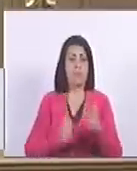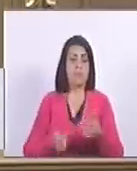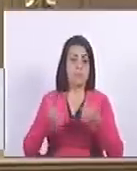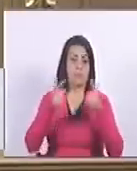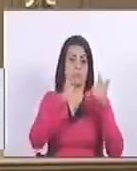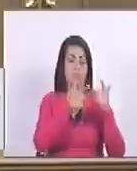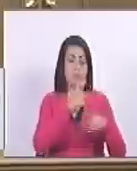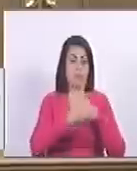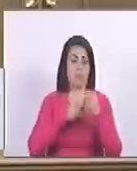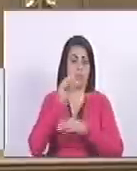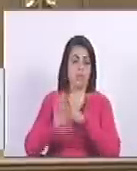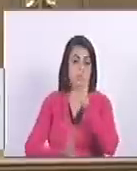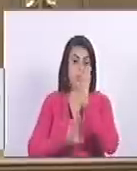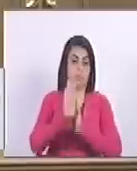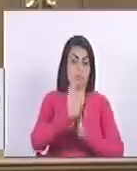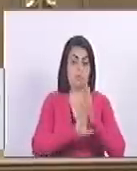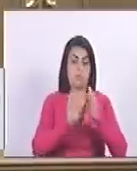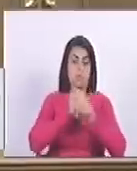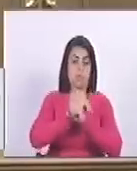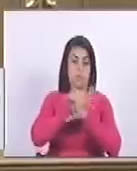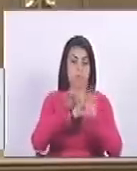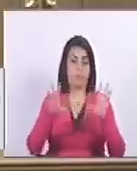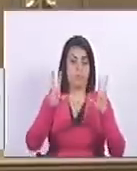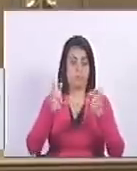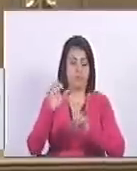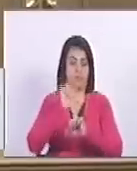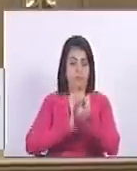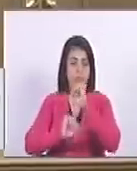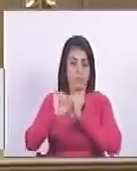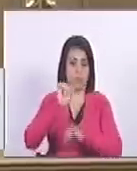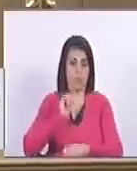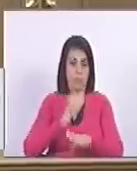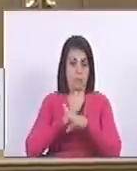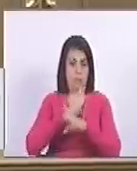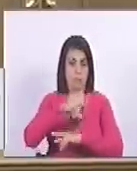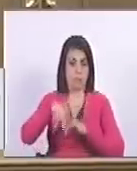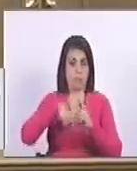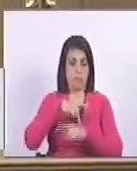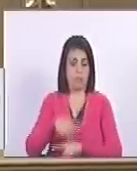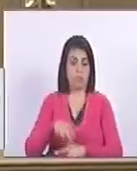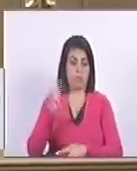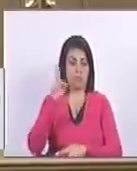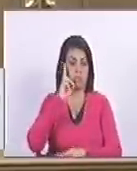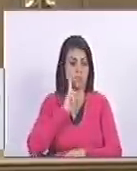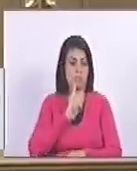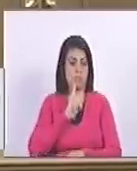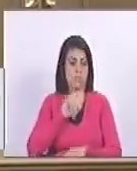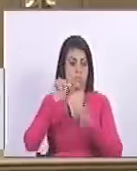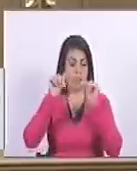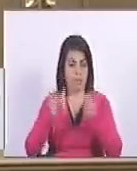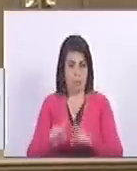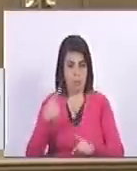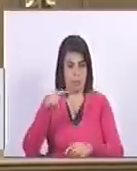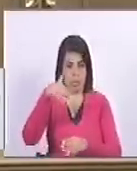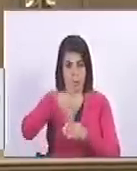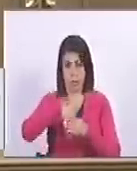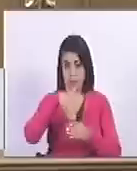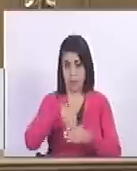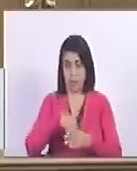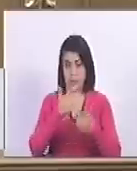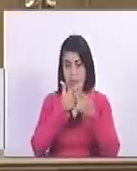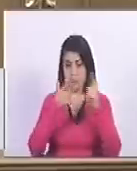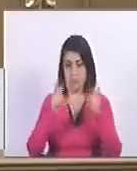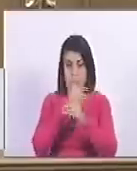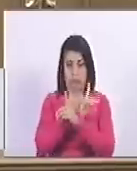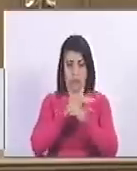permita desarrollar o desplegar una nueva ofensiva contra la revolución bolivariana. Aquí habrán elecciones